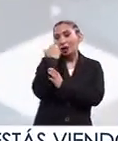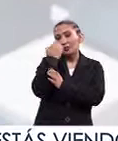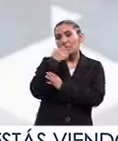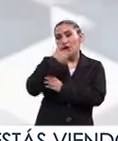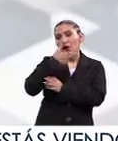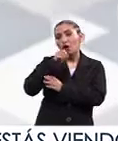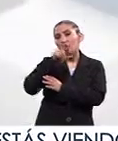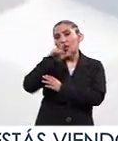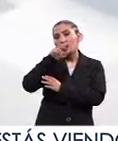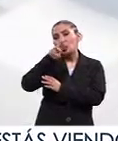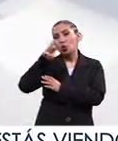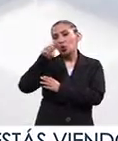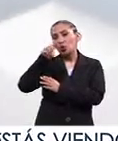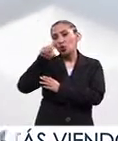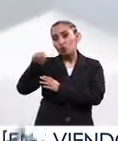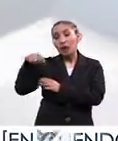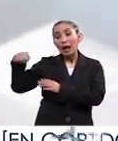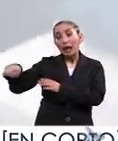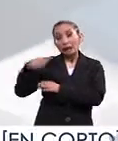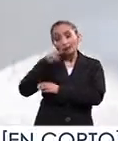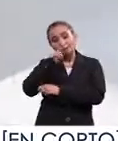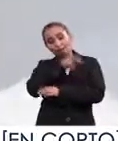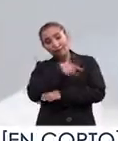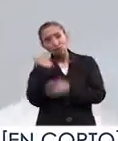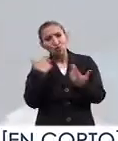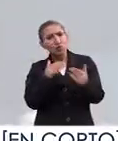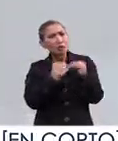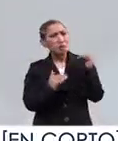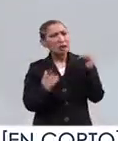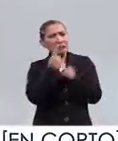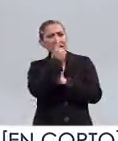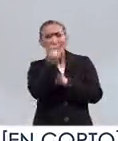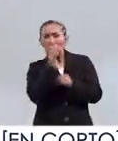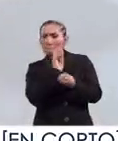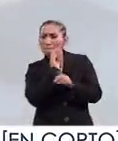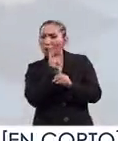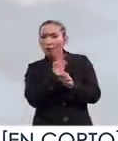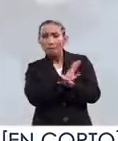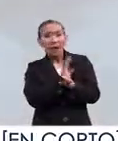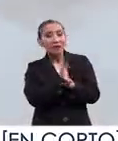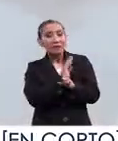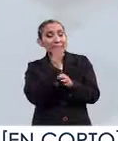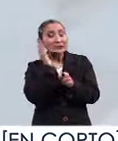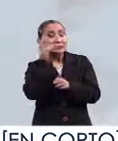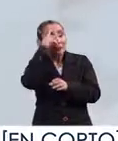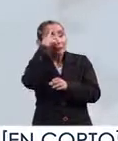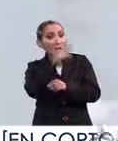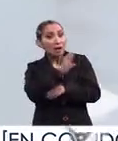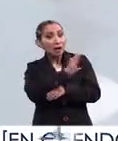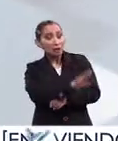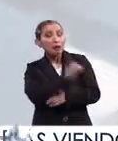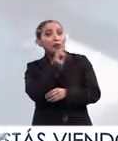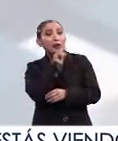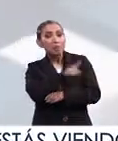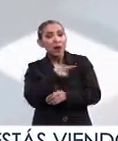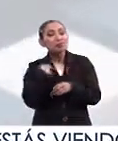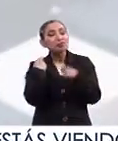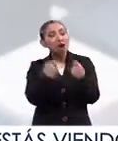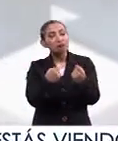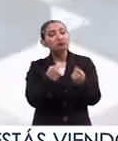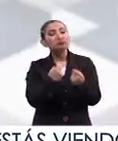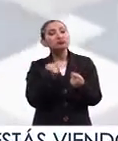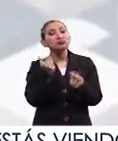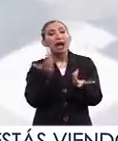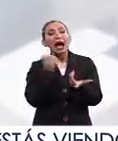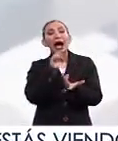de Hollywood. Es considerada una de las 100 mejores películas del cine mexicano, que además le ganó la